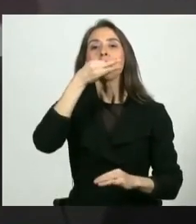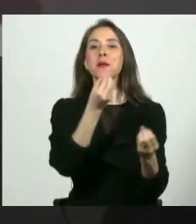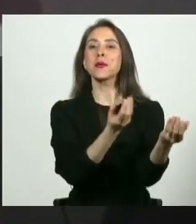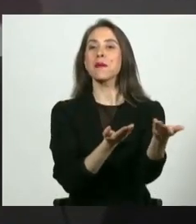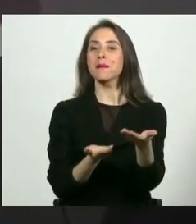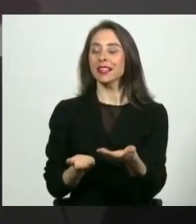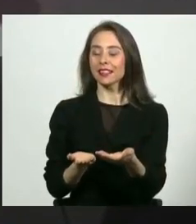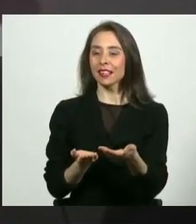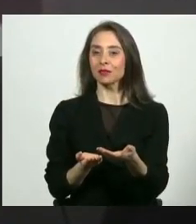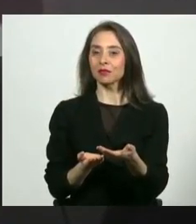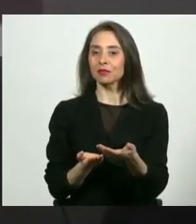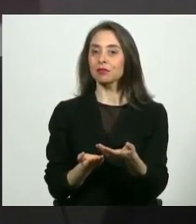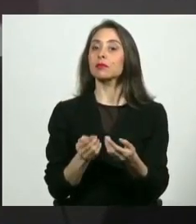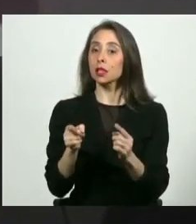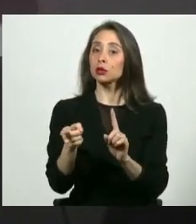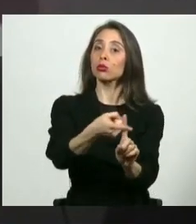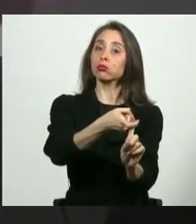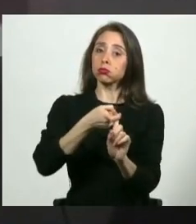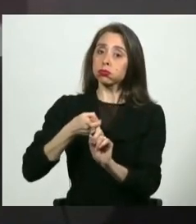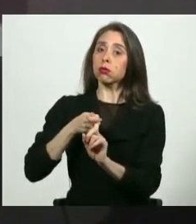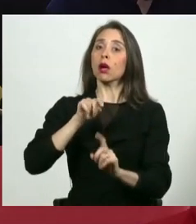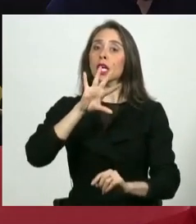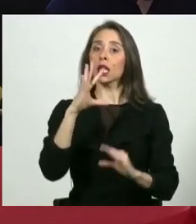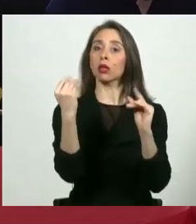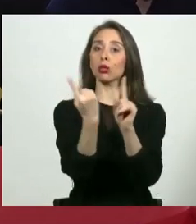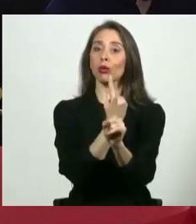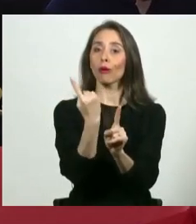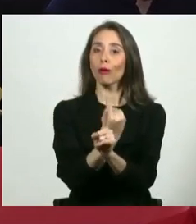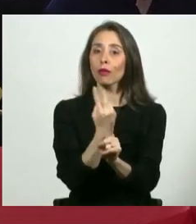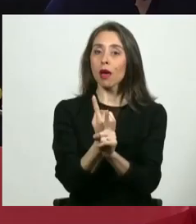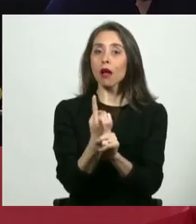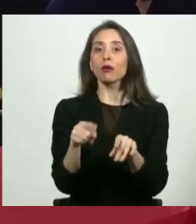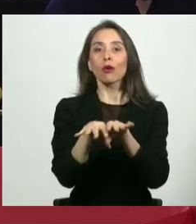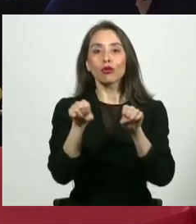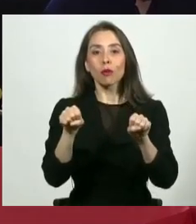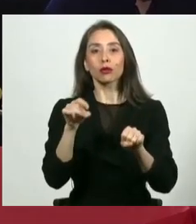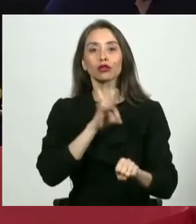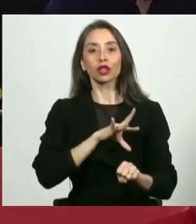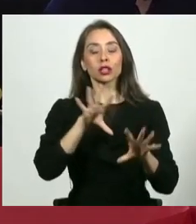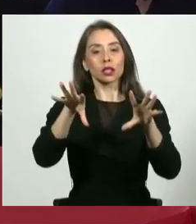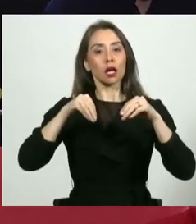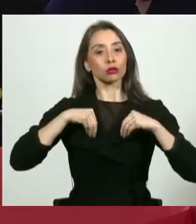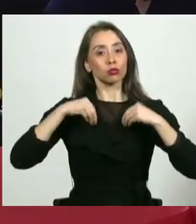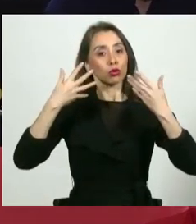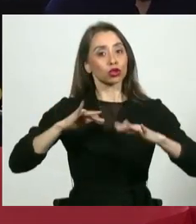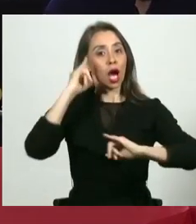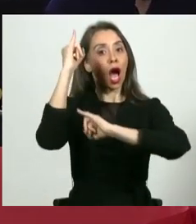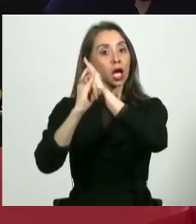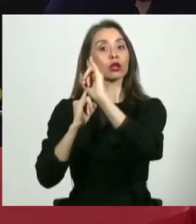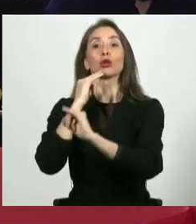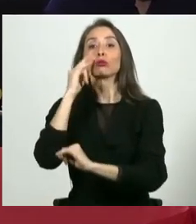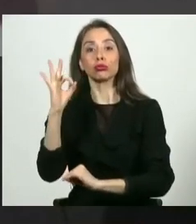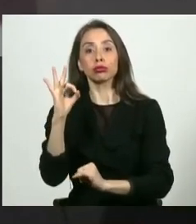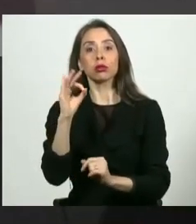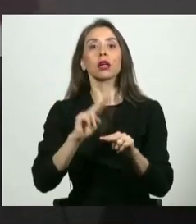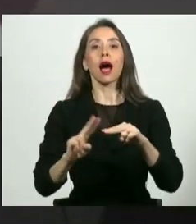bienvenida, se hace cargo de eso, en un quinto diálogo a partir de compromisos que ha asumido Chile internacionalmente y de hacer un